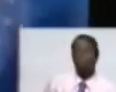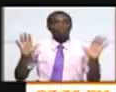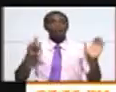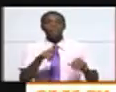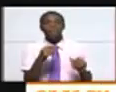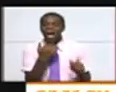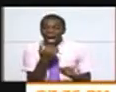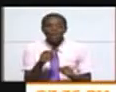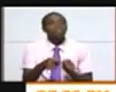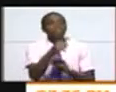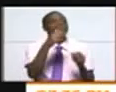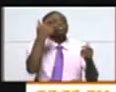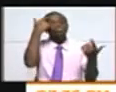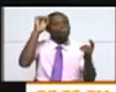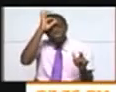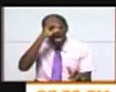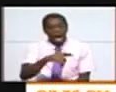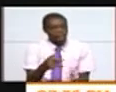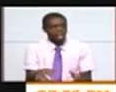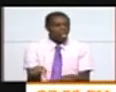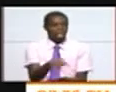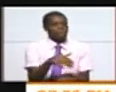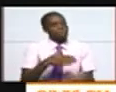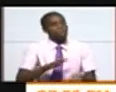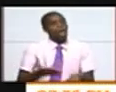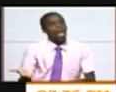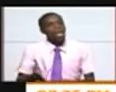sabe hacer un mandado.